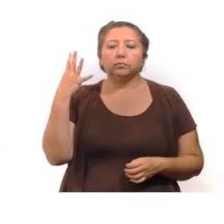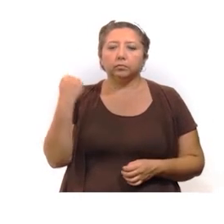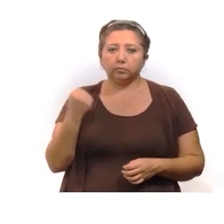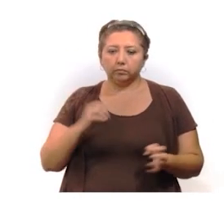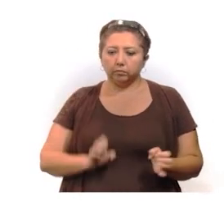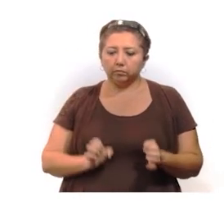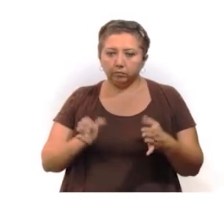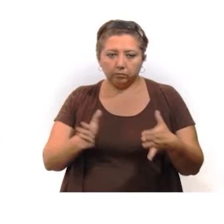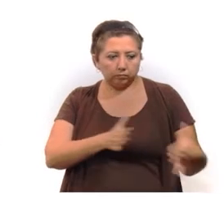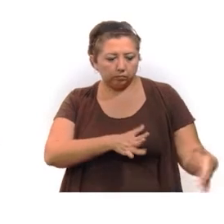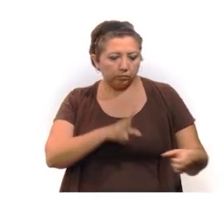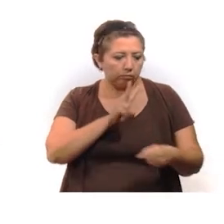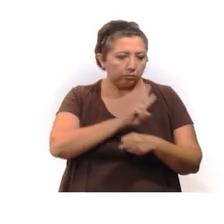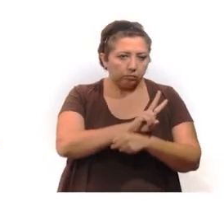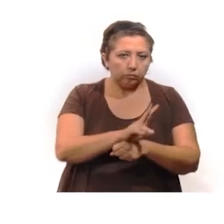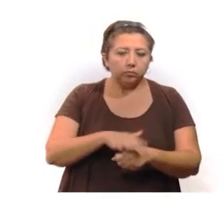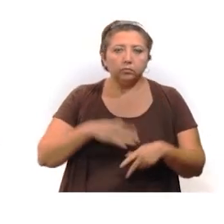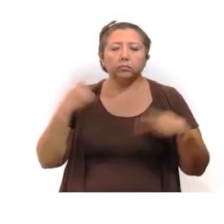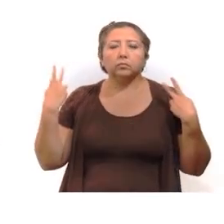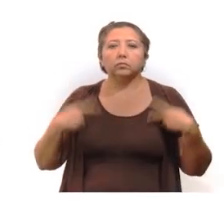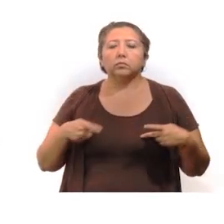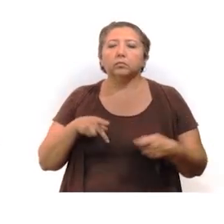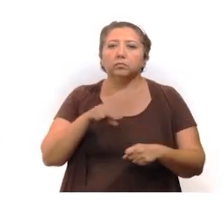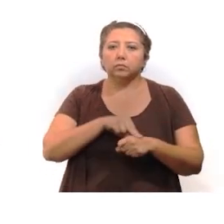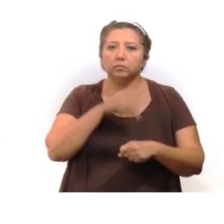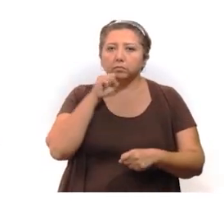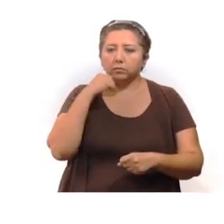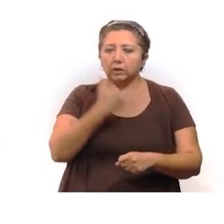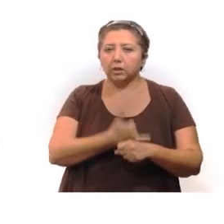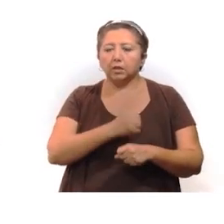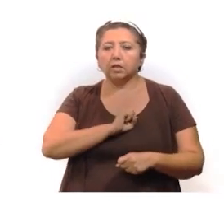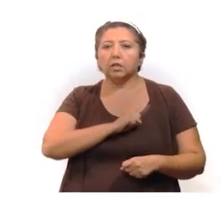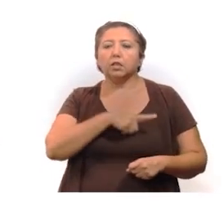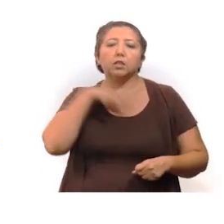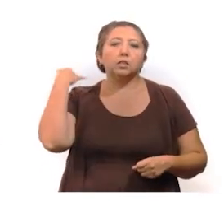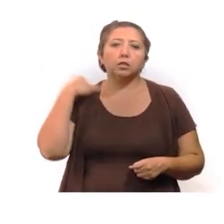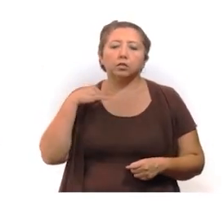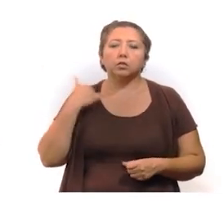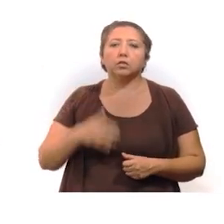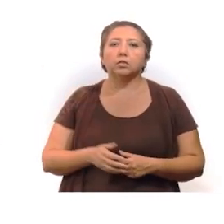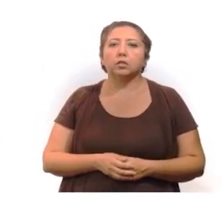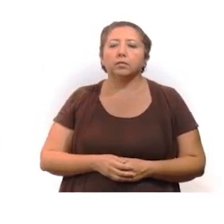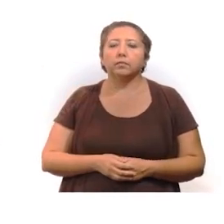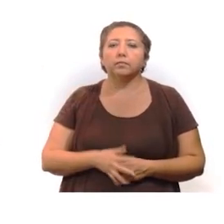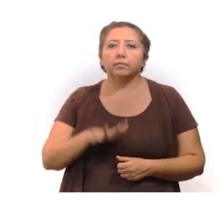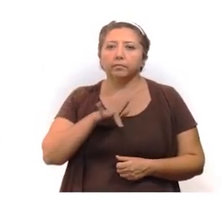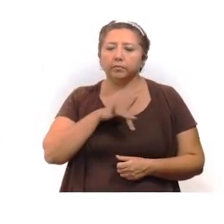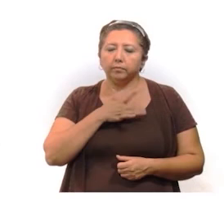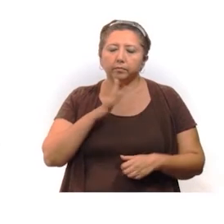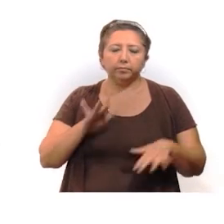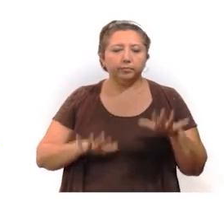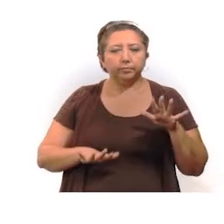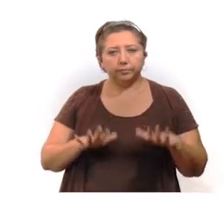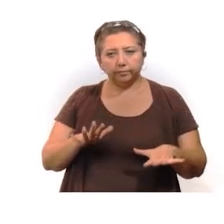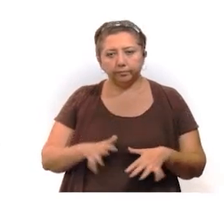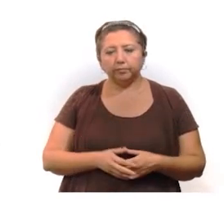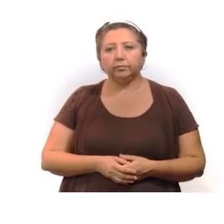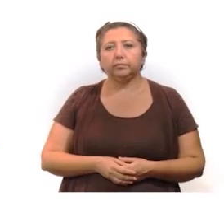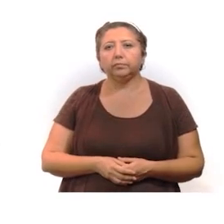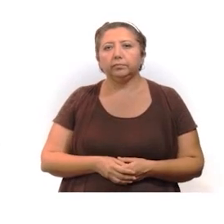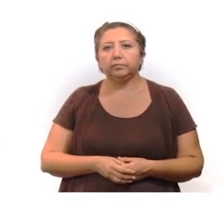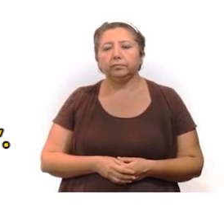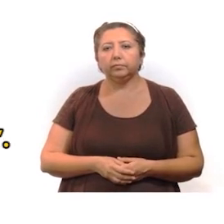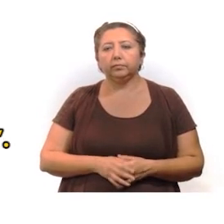están estables, aislados y monitoreados constantemente por personal médico de la Secretaría de Salud de Yucatán. Presentan síntomas